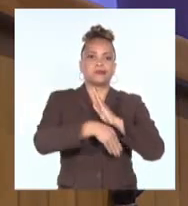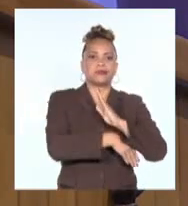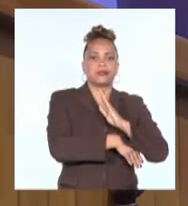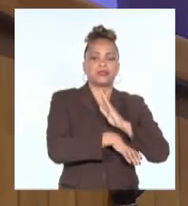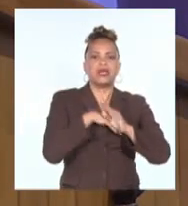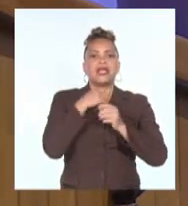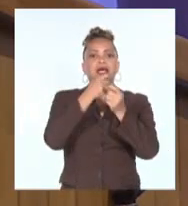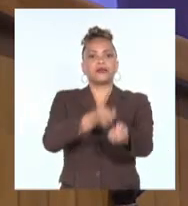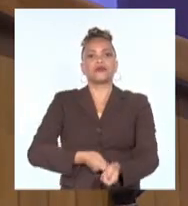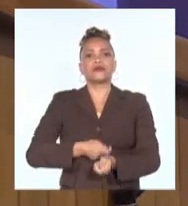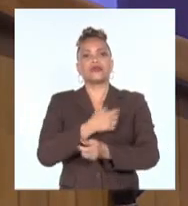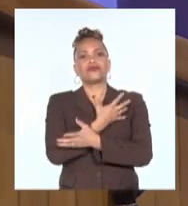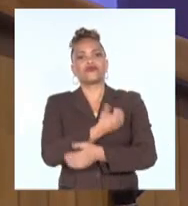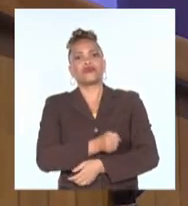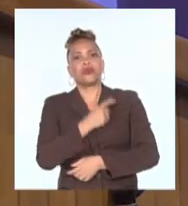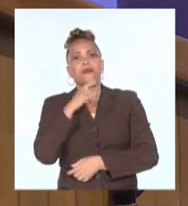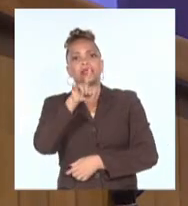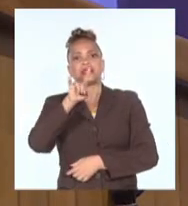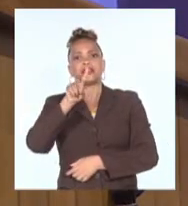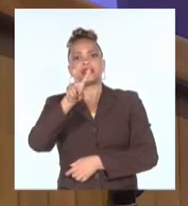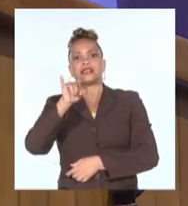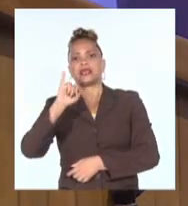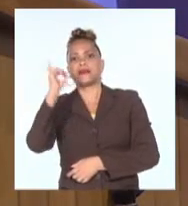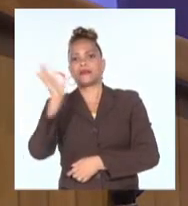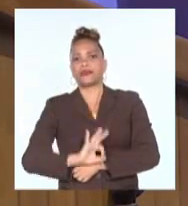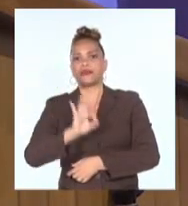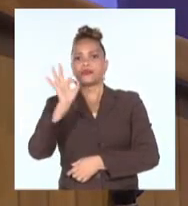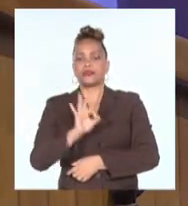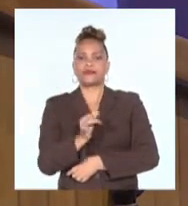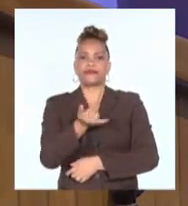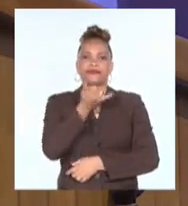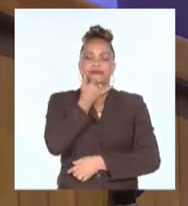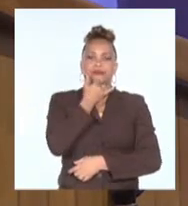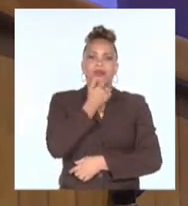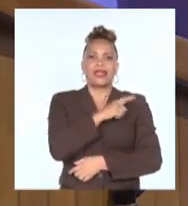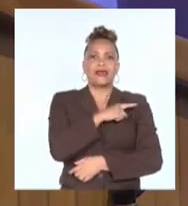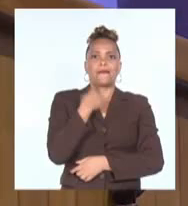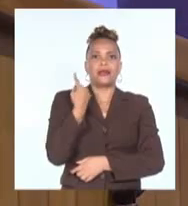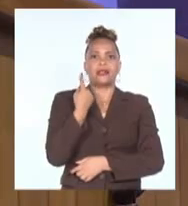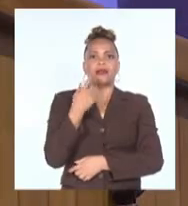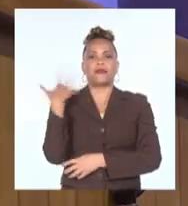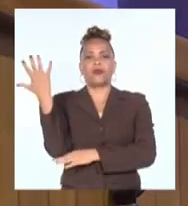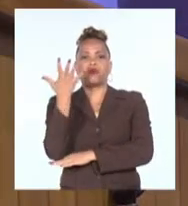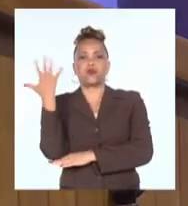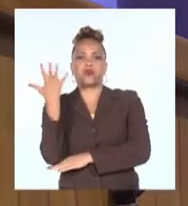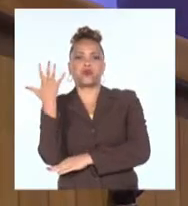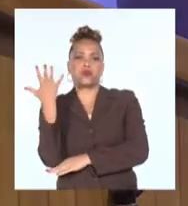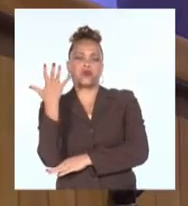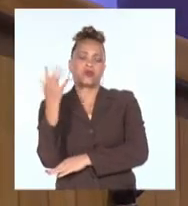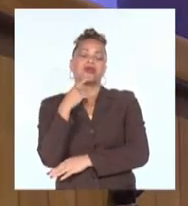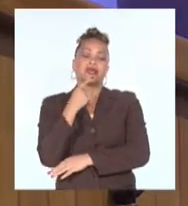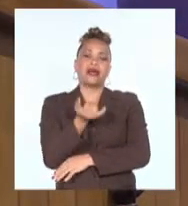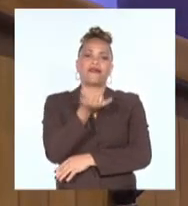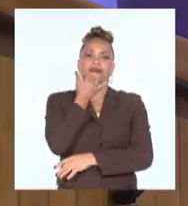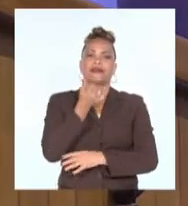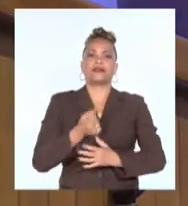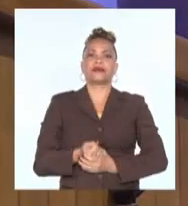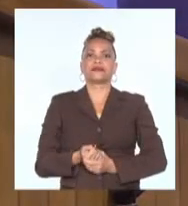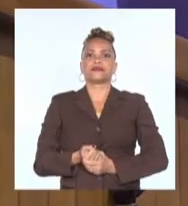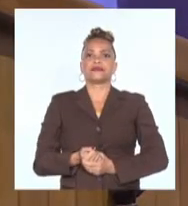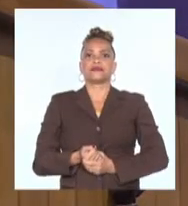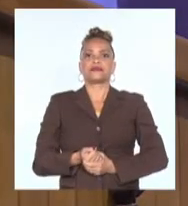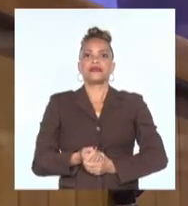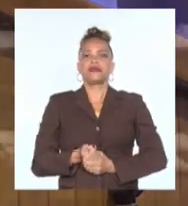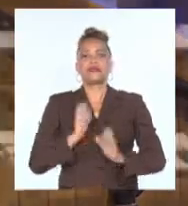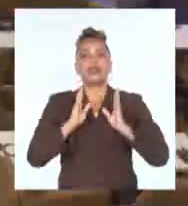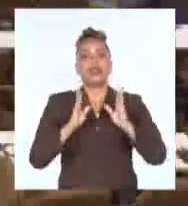sufriendo el 26% de los daños y las pérdidas provocados por los desastres climáticos extremos. Nuestros sistemas